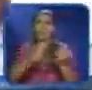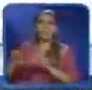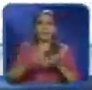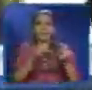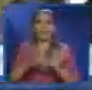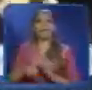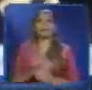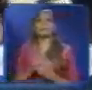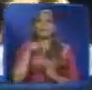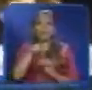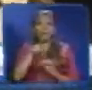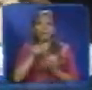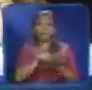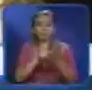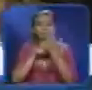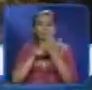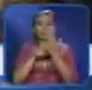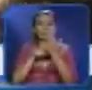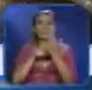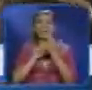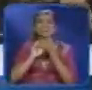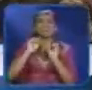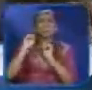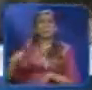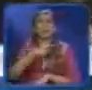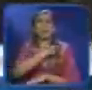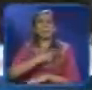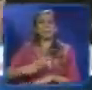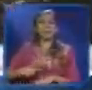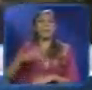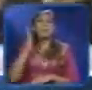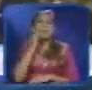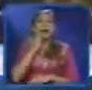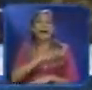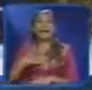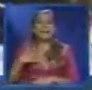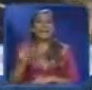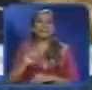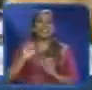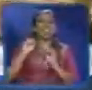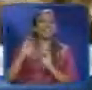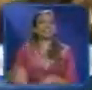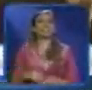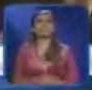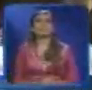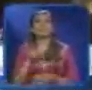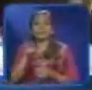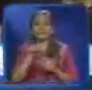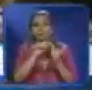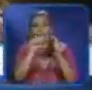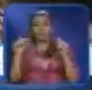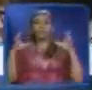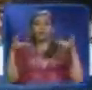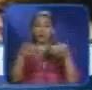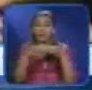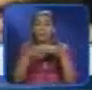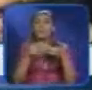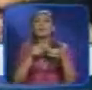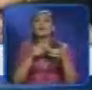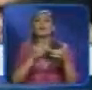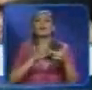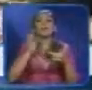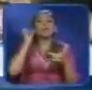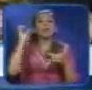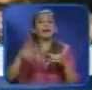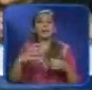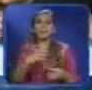Esta actividad ocasiona que se aleje por completo de las pretensiones de su progenitora. El reparto lo integra la nominada al Oscar